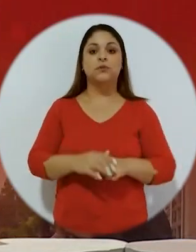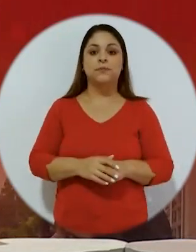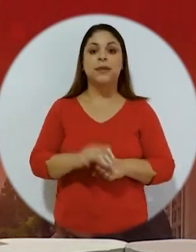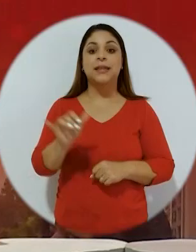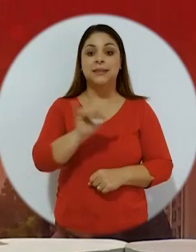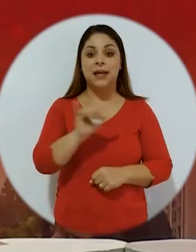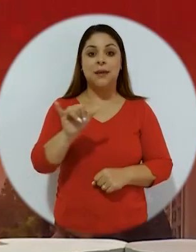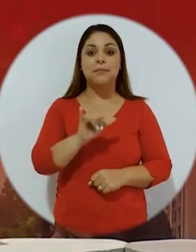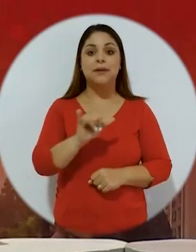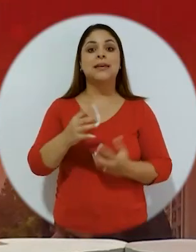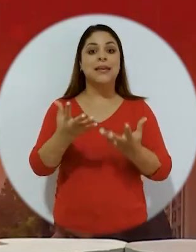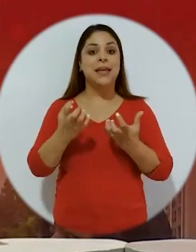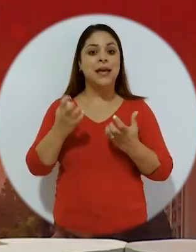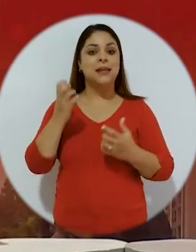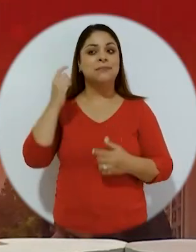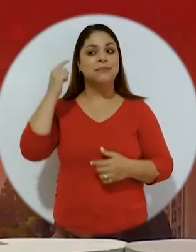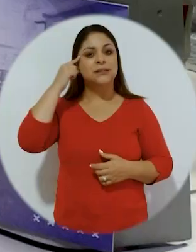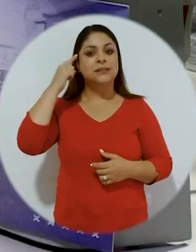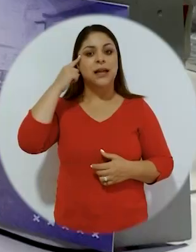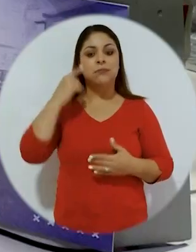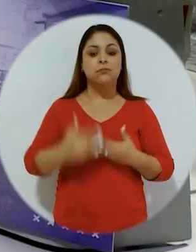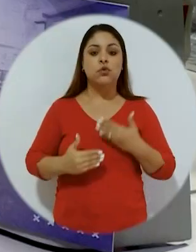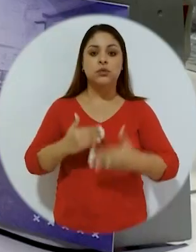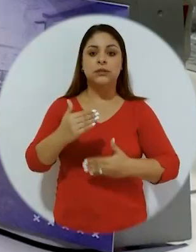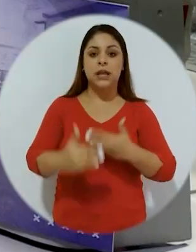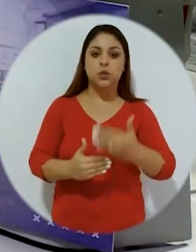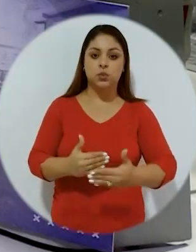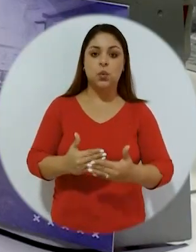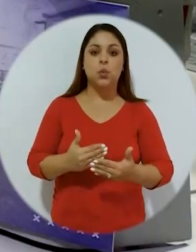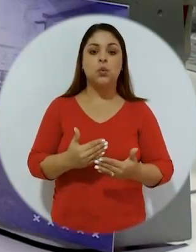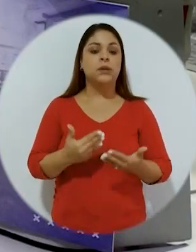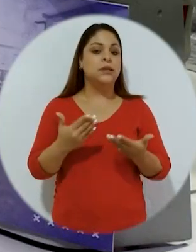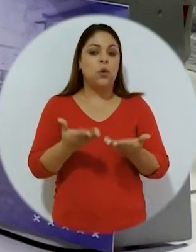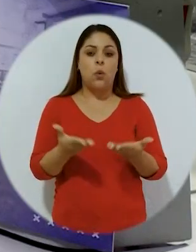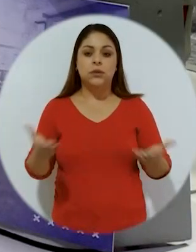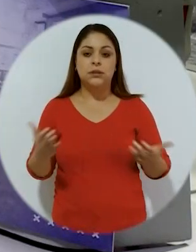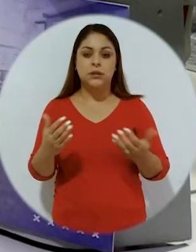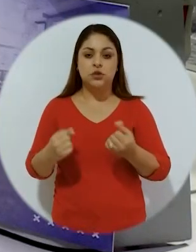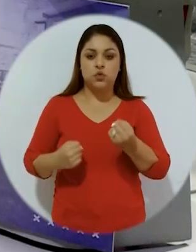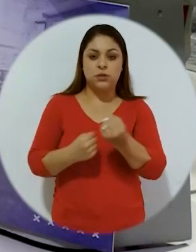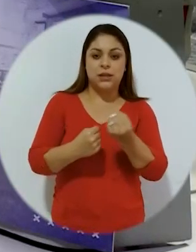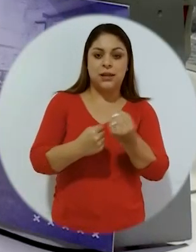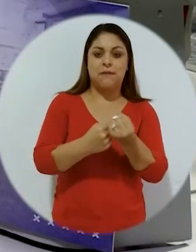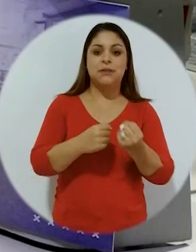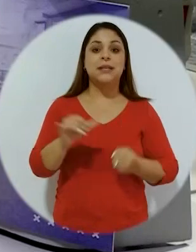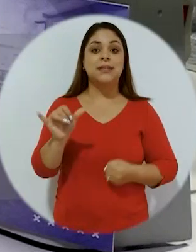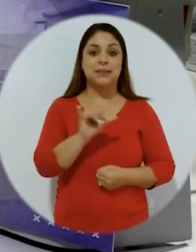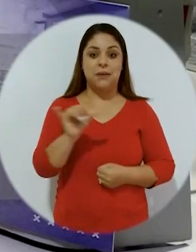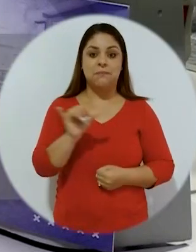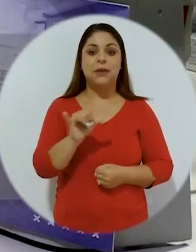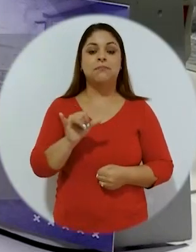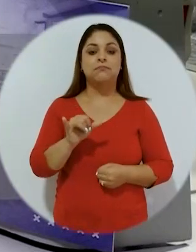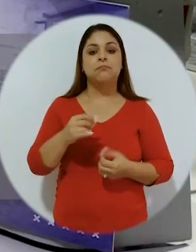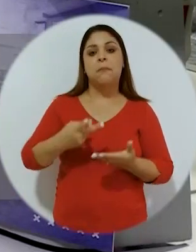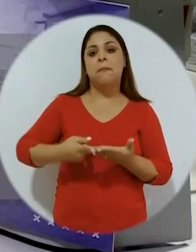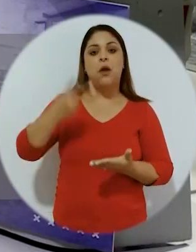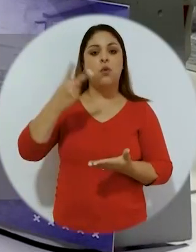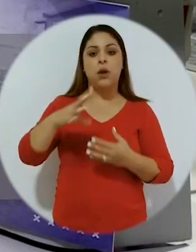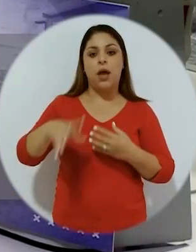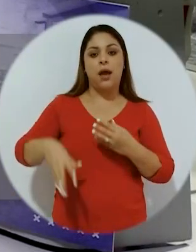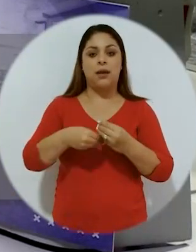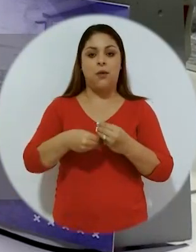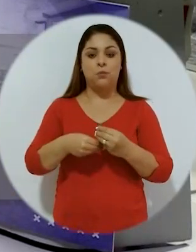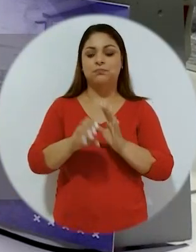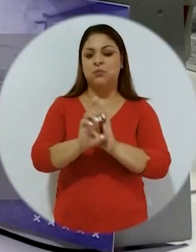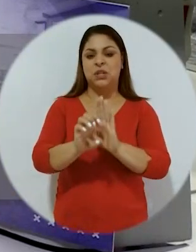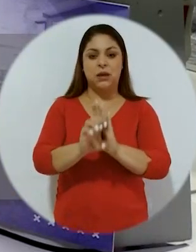tiempo, se tiene que procurar que todo el proceso, tanto como el producto, sea sostenible, y finalmente tenemos que hablar de valor